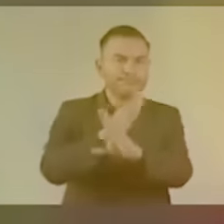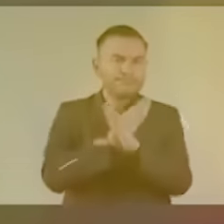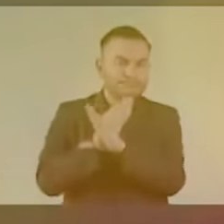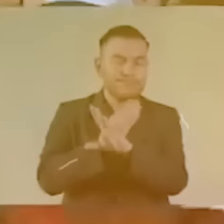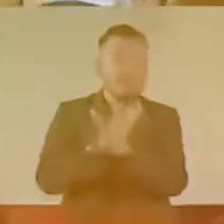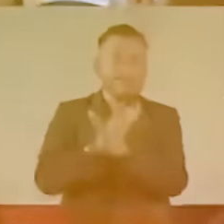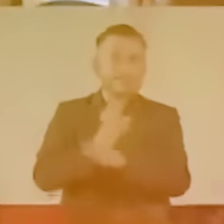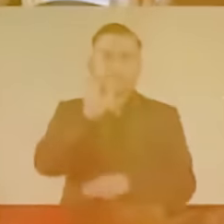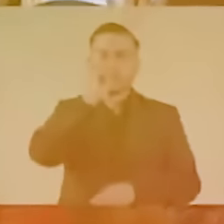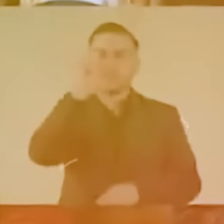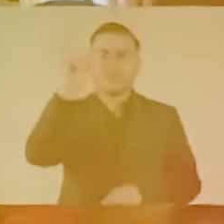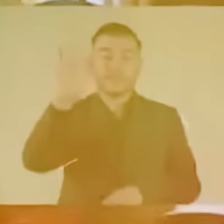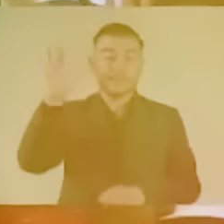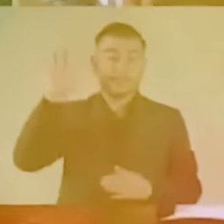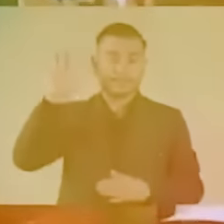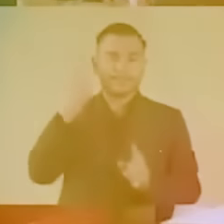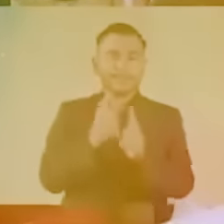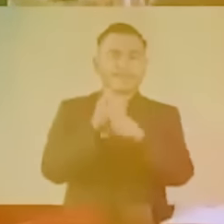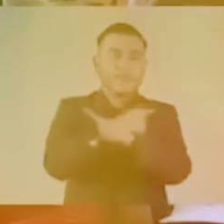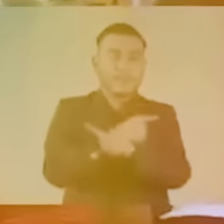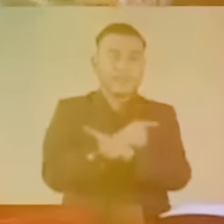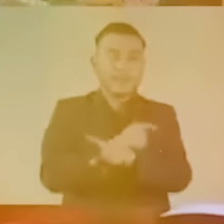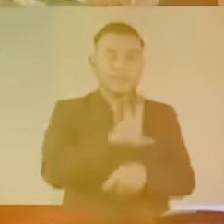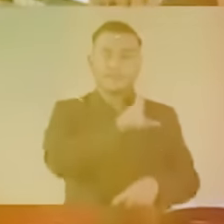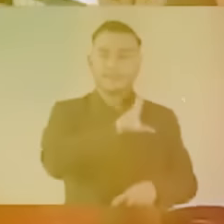Juramos que cambiaremos nuestro país